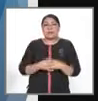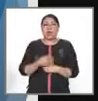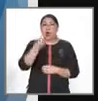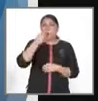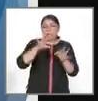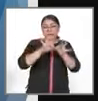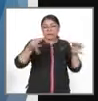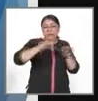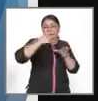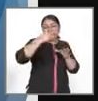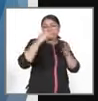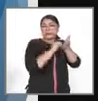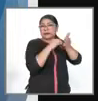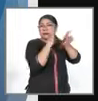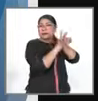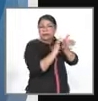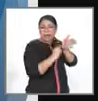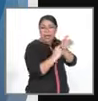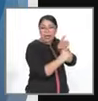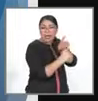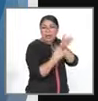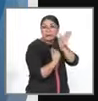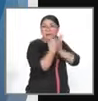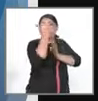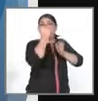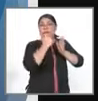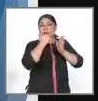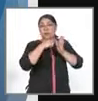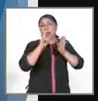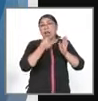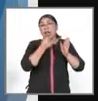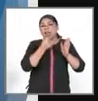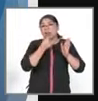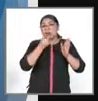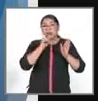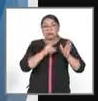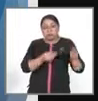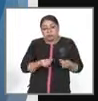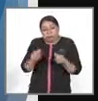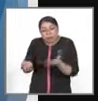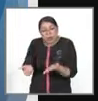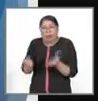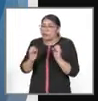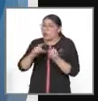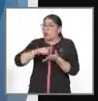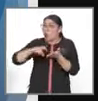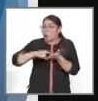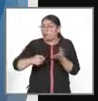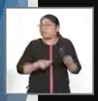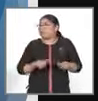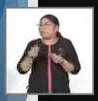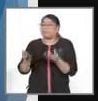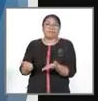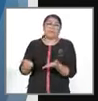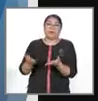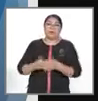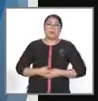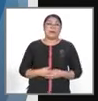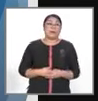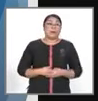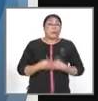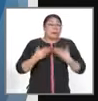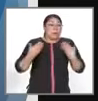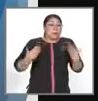y el no eh permitirles la compra a los niños menores de edad de estos productos no quiero terminar mi